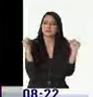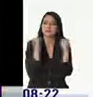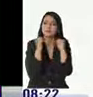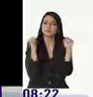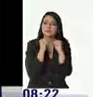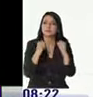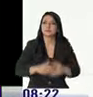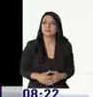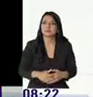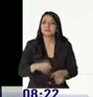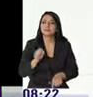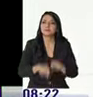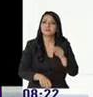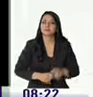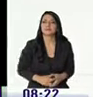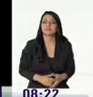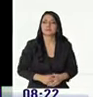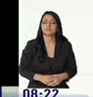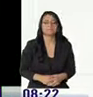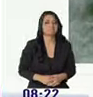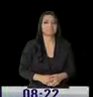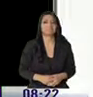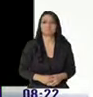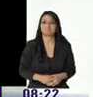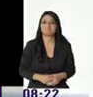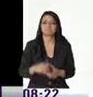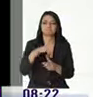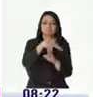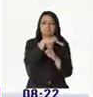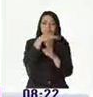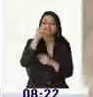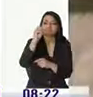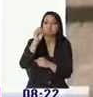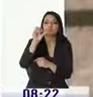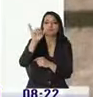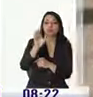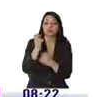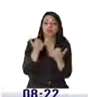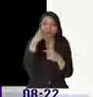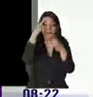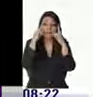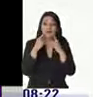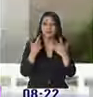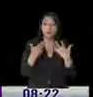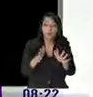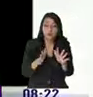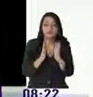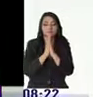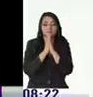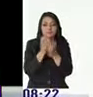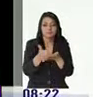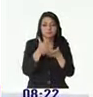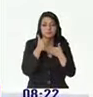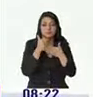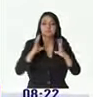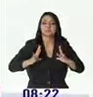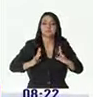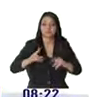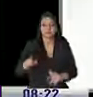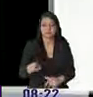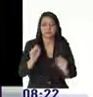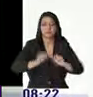Deteriorados. Miren ustedes, en mal estado. El parque La Moya, ahora que viene verano, están pidiendo la ayuda necesaria. A ver si les